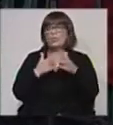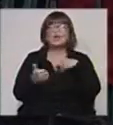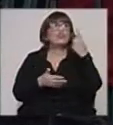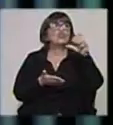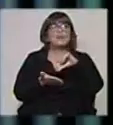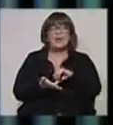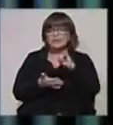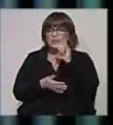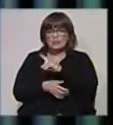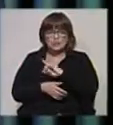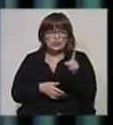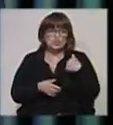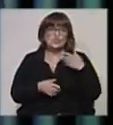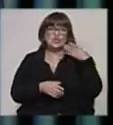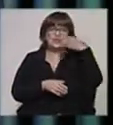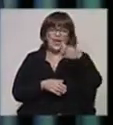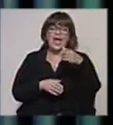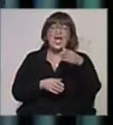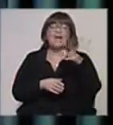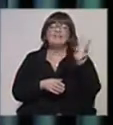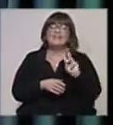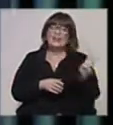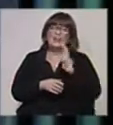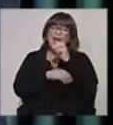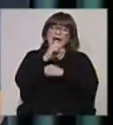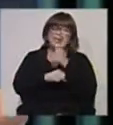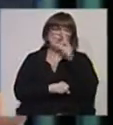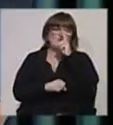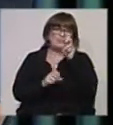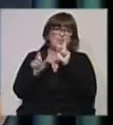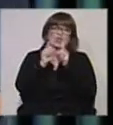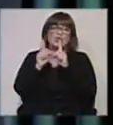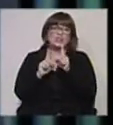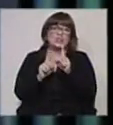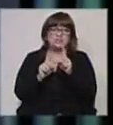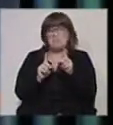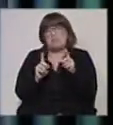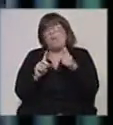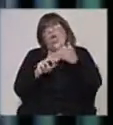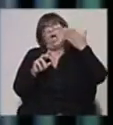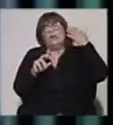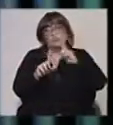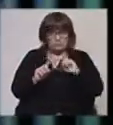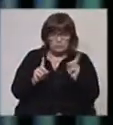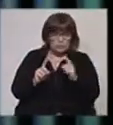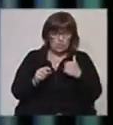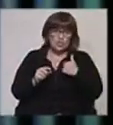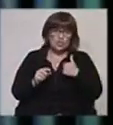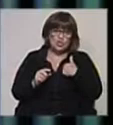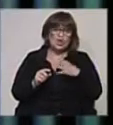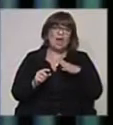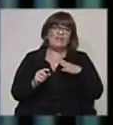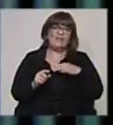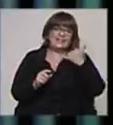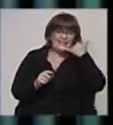yo me acuerdo cuando estaba en Caracas, esto era 2011, que tampoco es hace tanto, o sea, yo tenía un BlackBerry, no existía